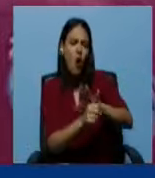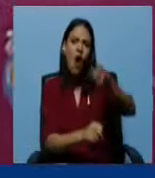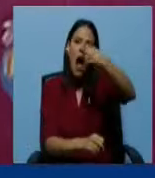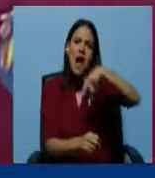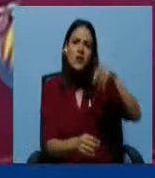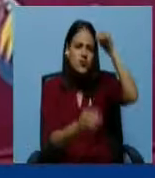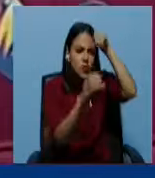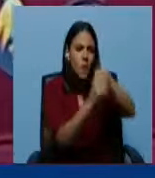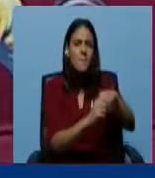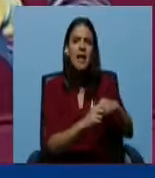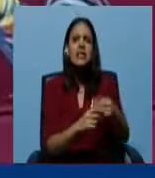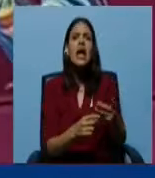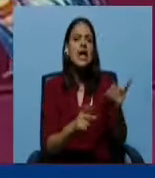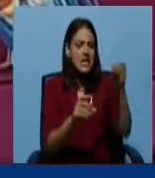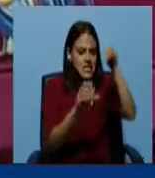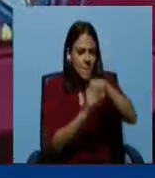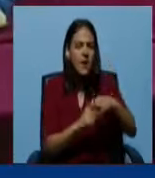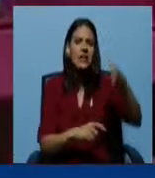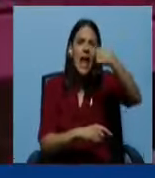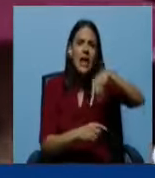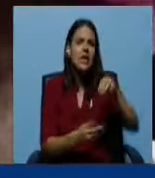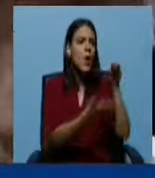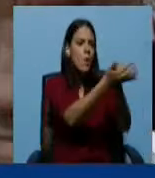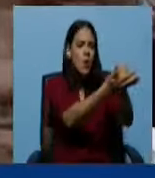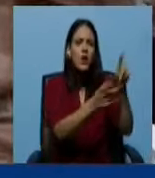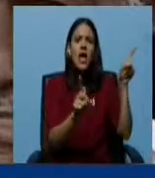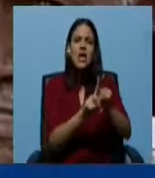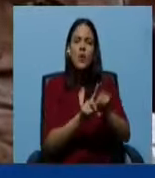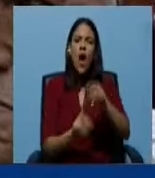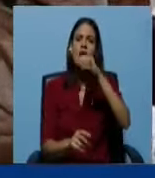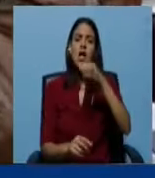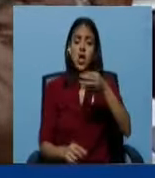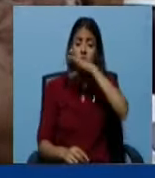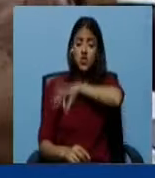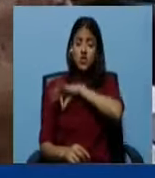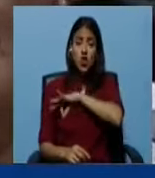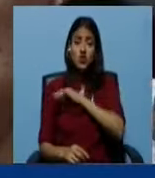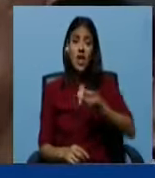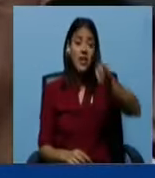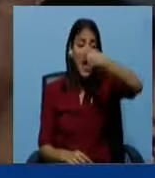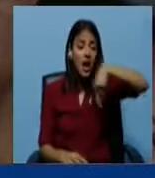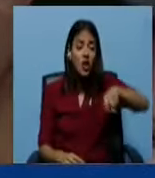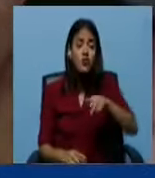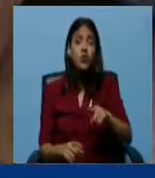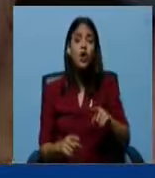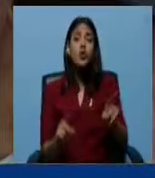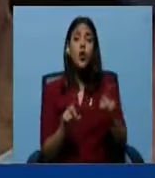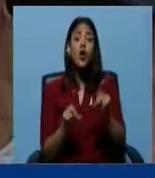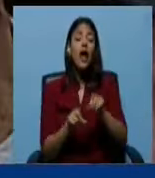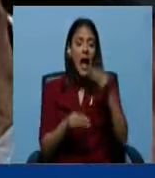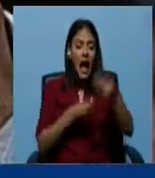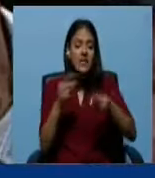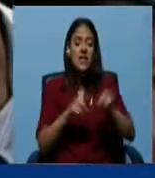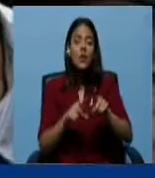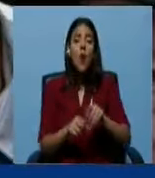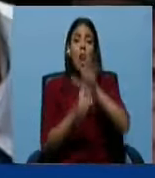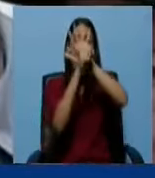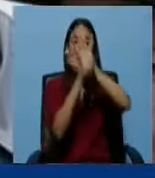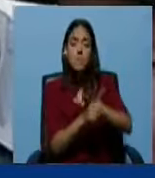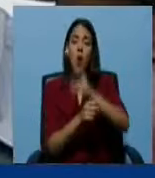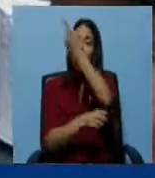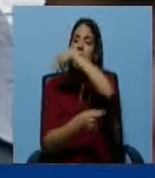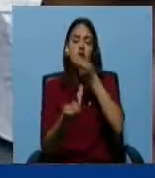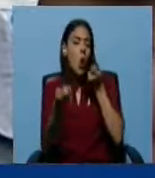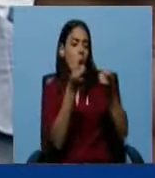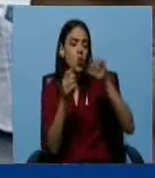se instauró y se pasó de una sociedad socialista primigenia, igualitaria, en lo